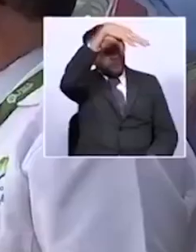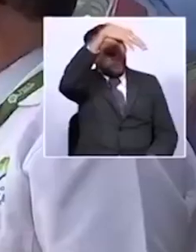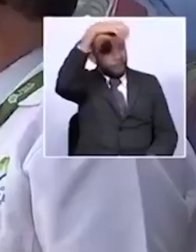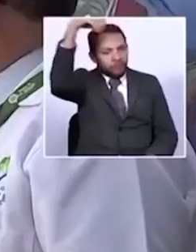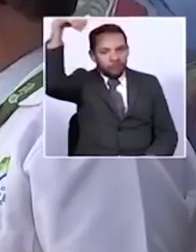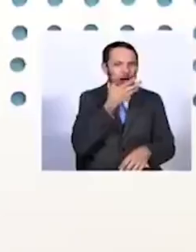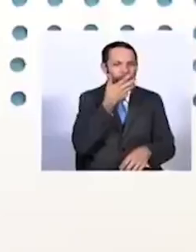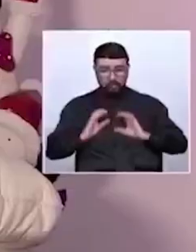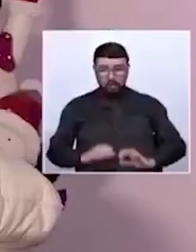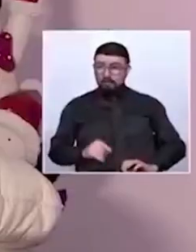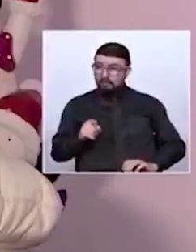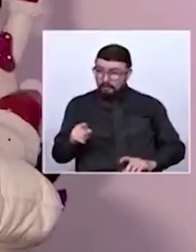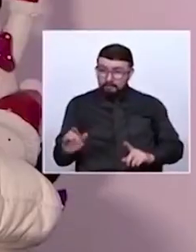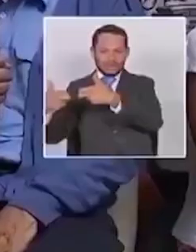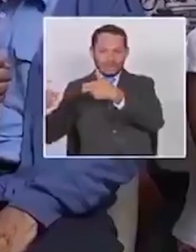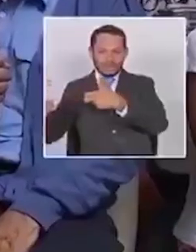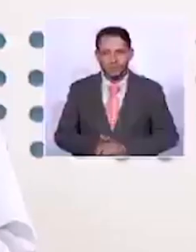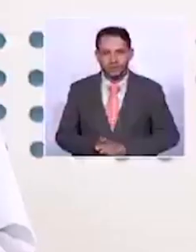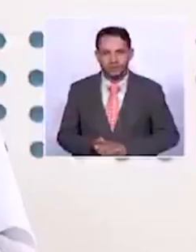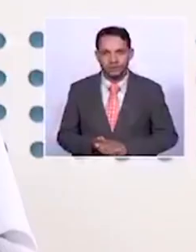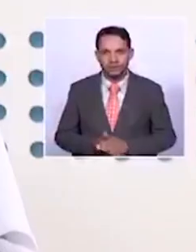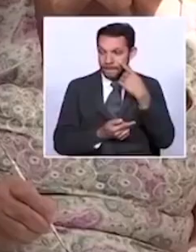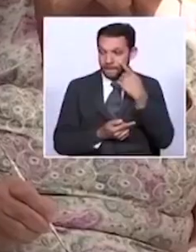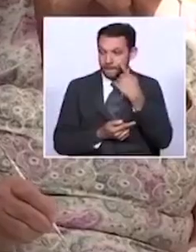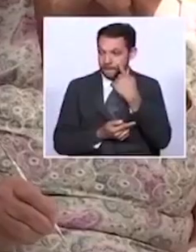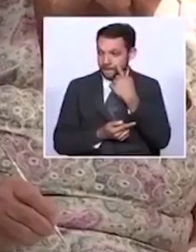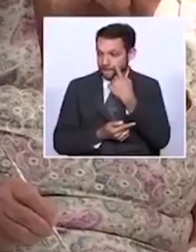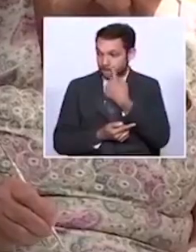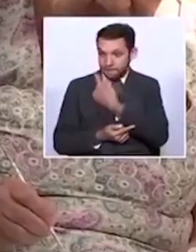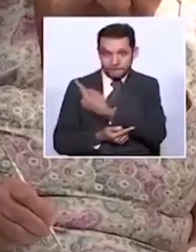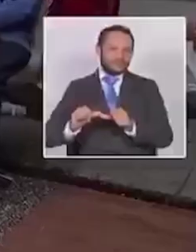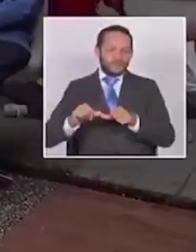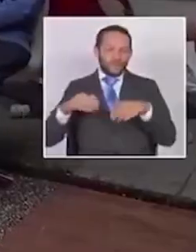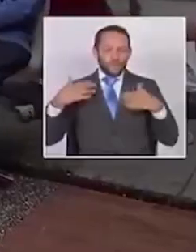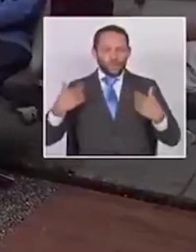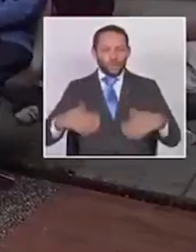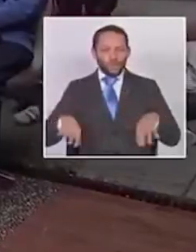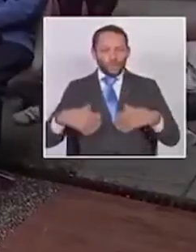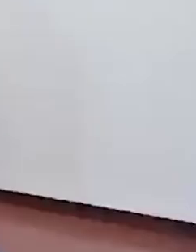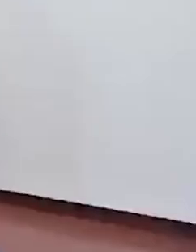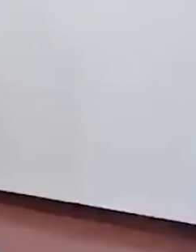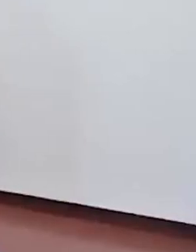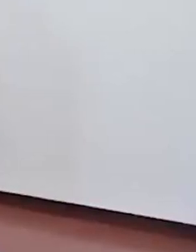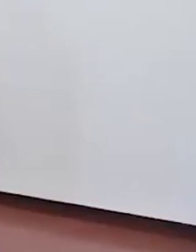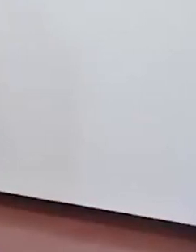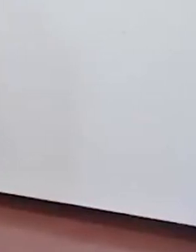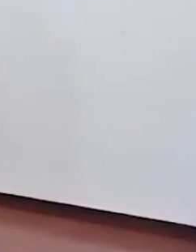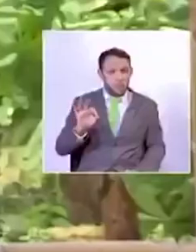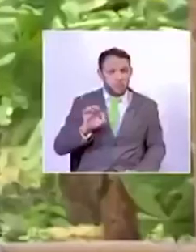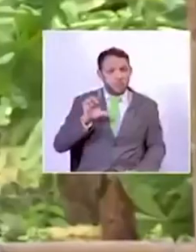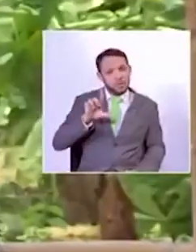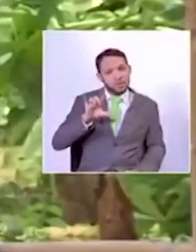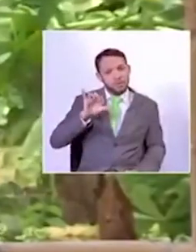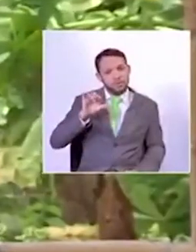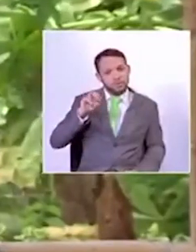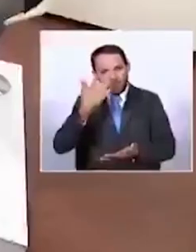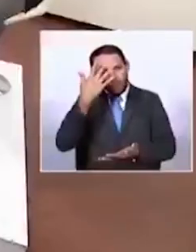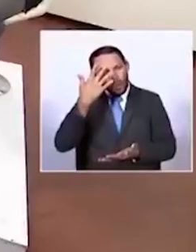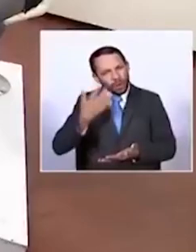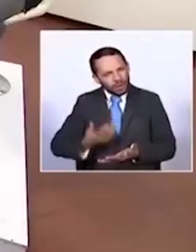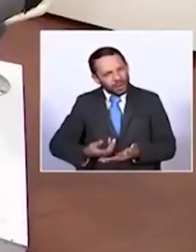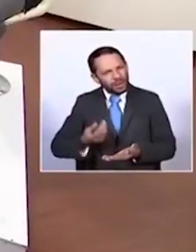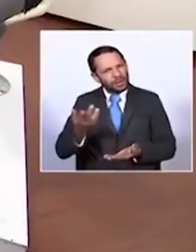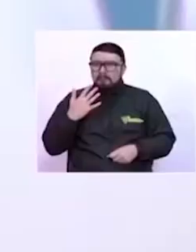Nuestra salud es lo más importante y valioso que tenemos. Durante 20 años hemos llevado mensajes de educación y conciencia a diferentes